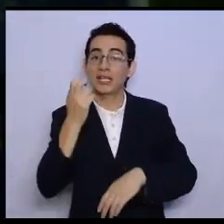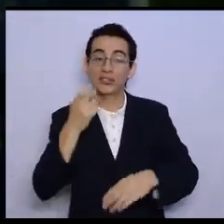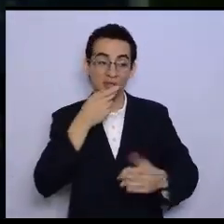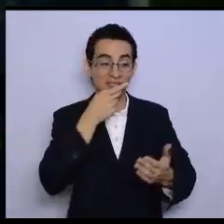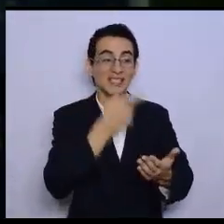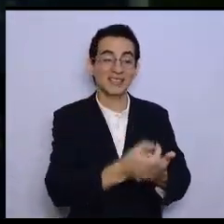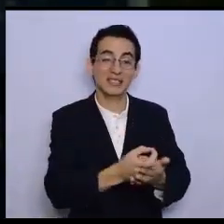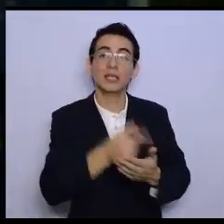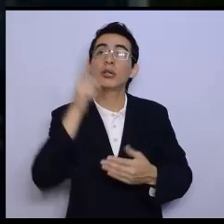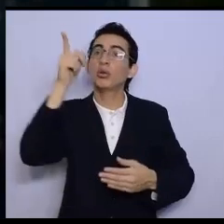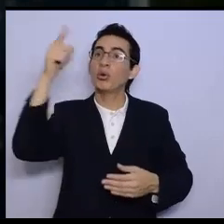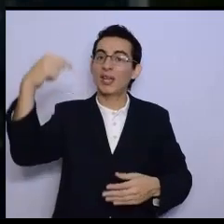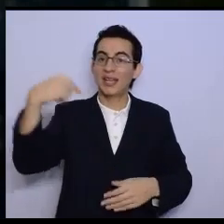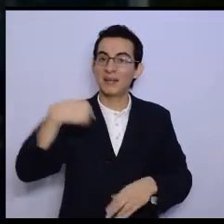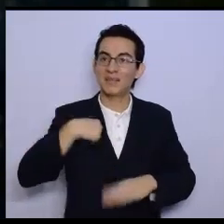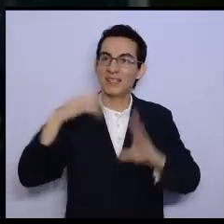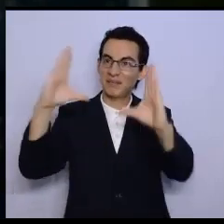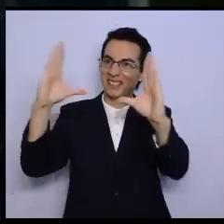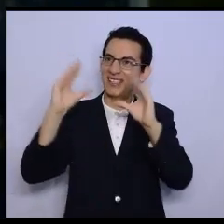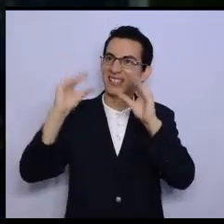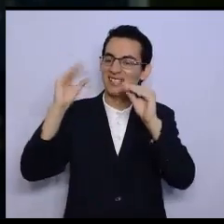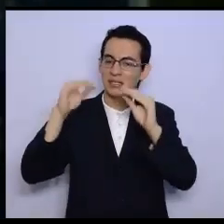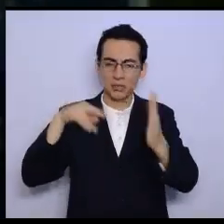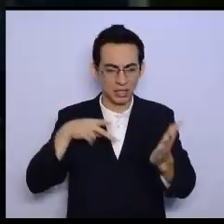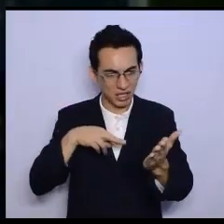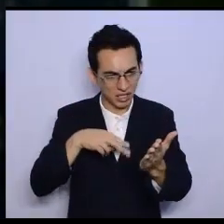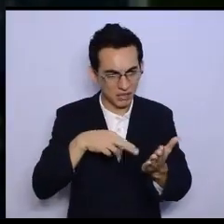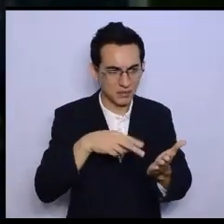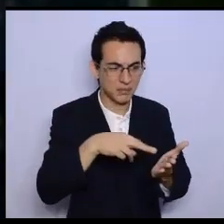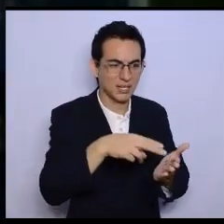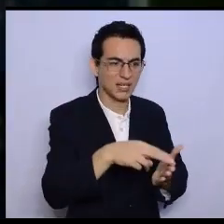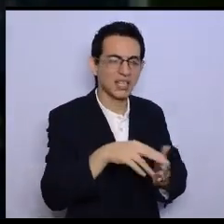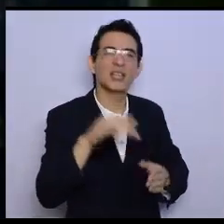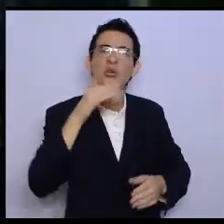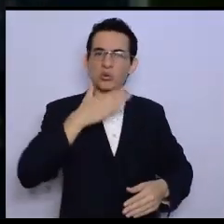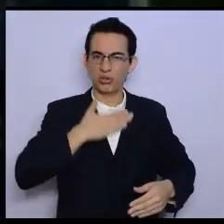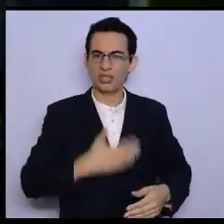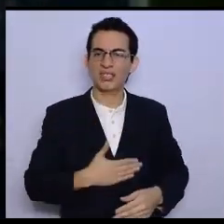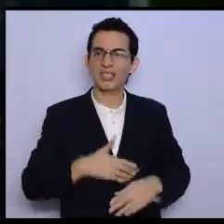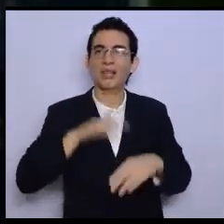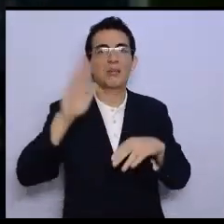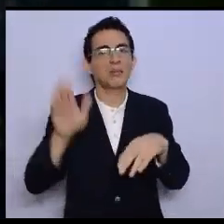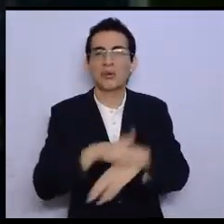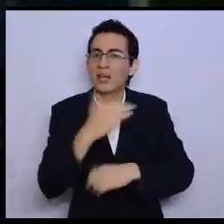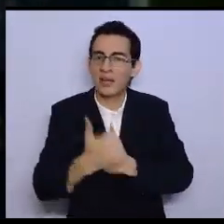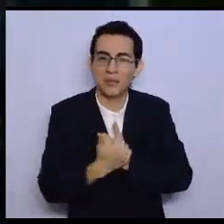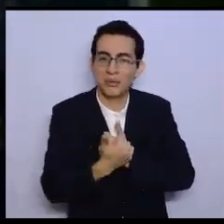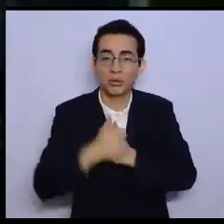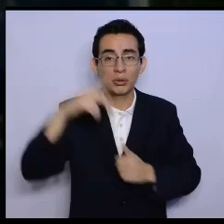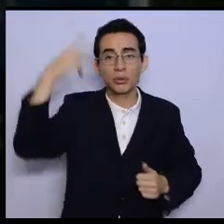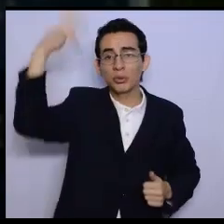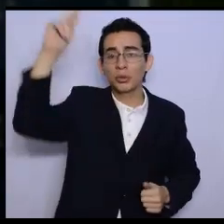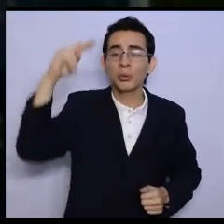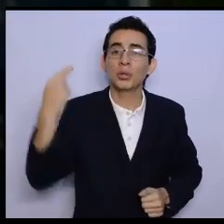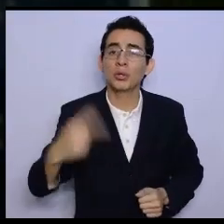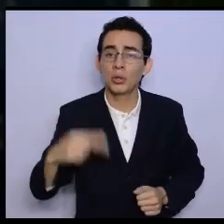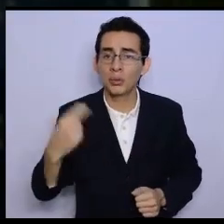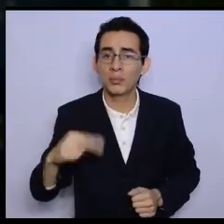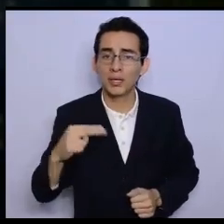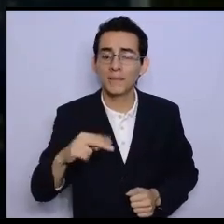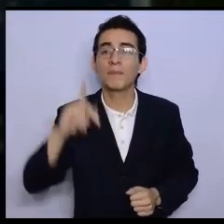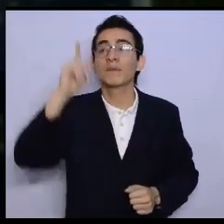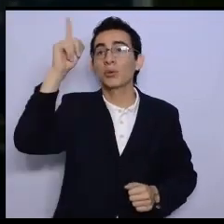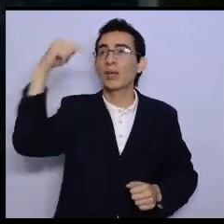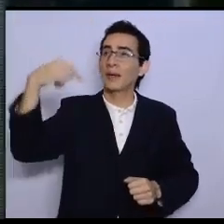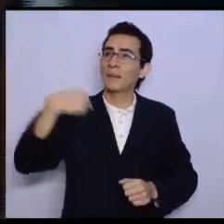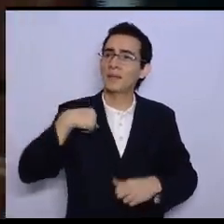por senda de justicia por amor de tu nombre. Ok, me guiará por sendas